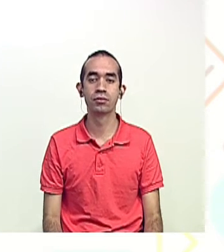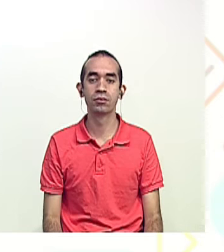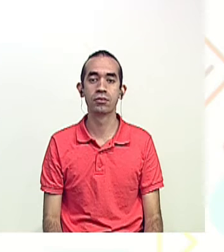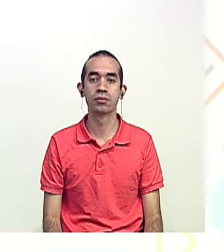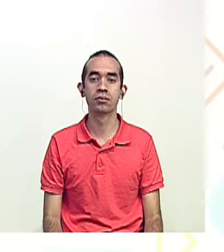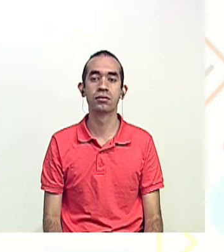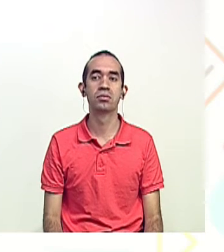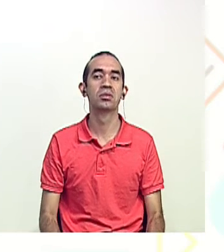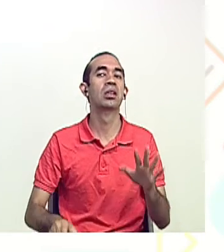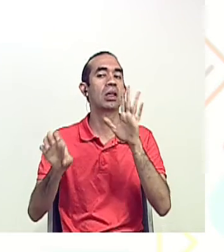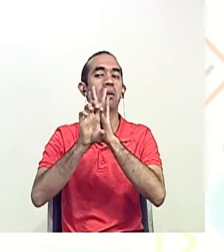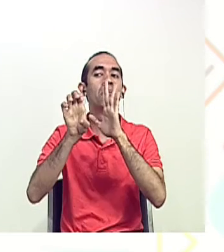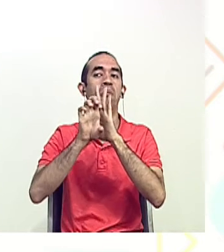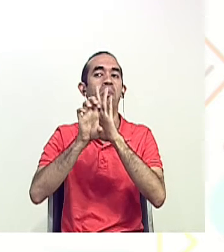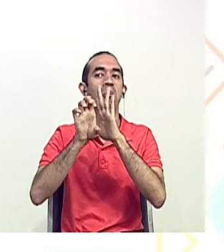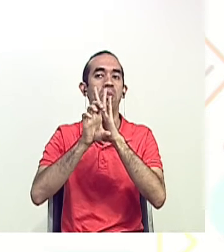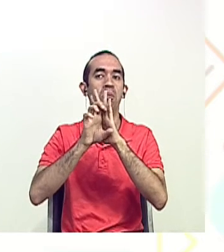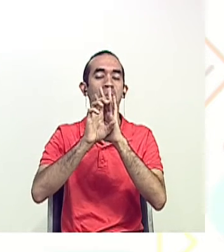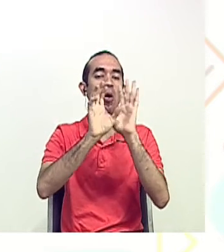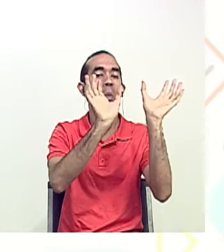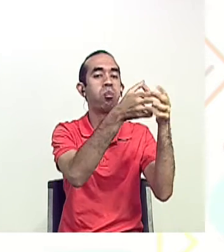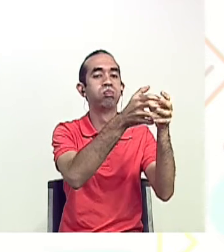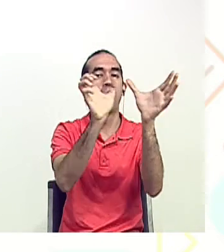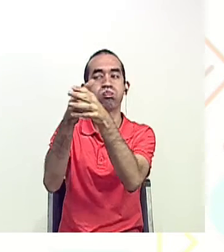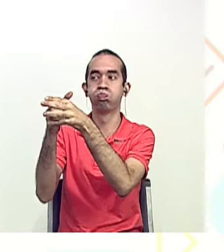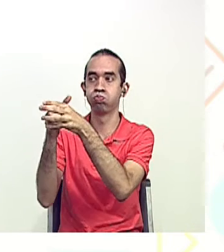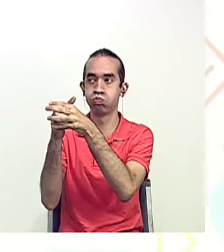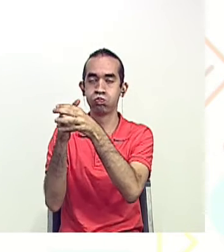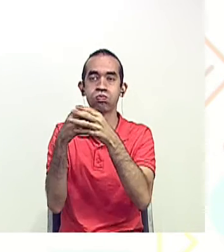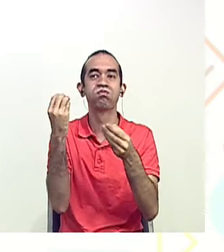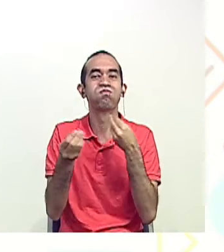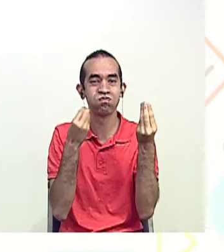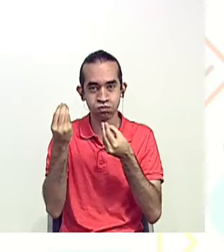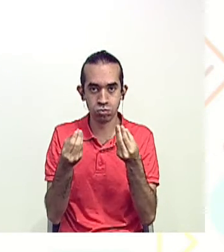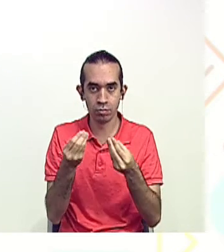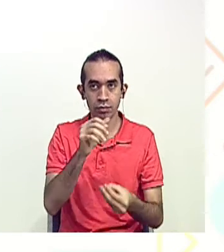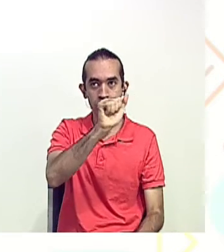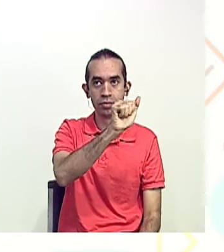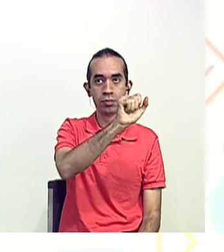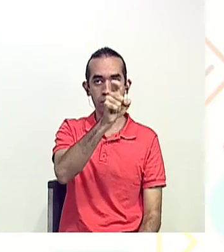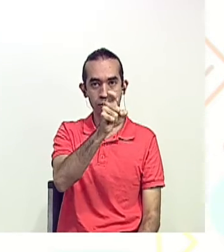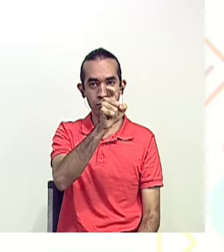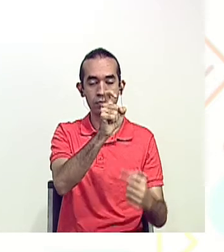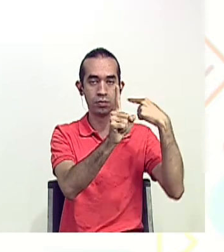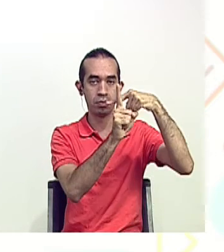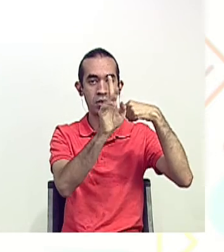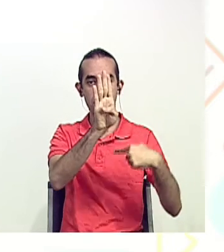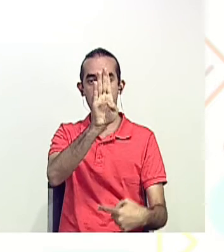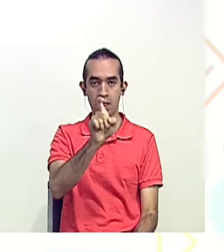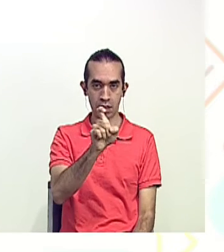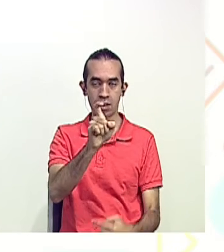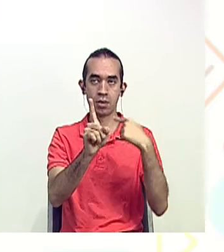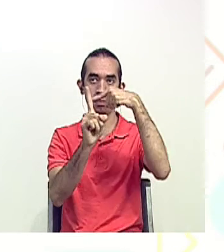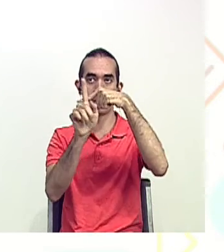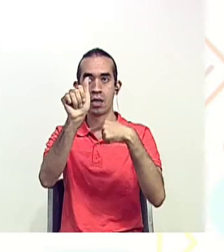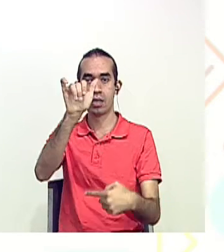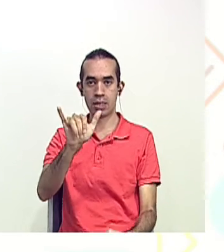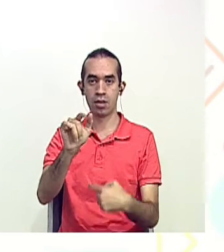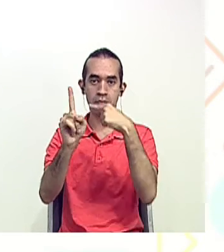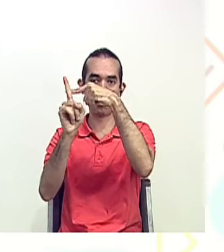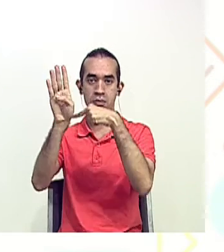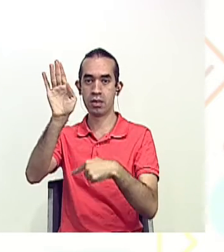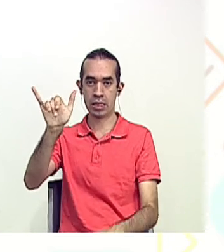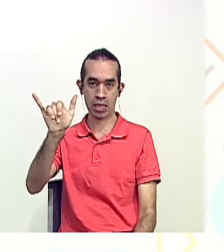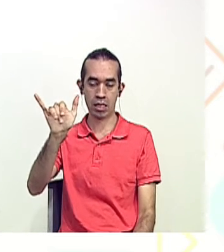El segundo ejemplo de agrupación tenemos que AX más BX más AY más